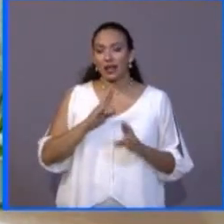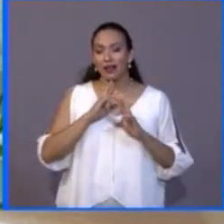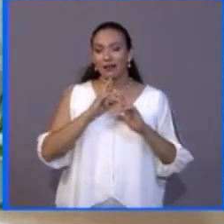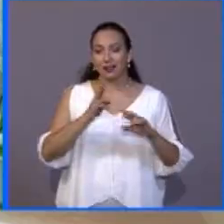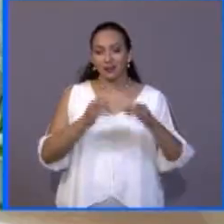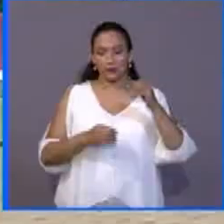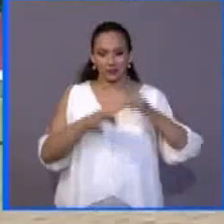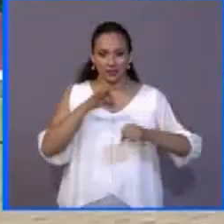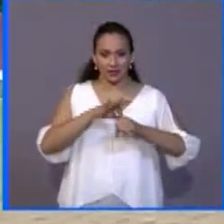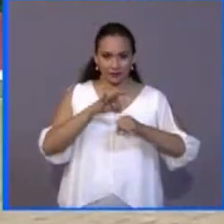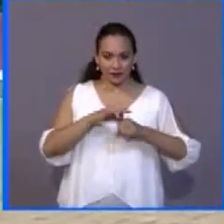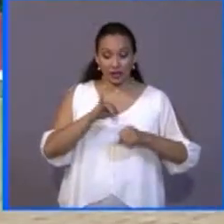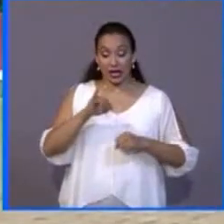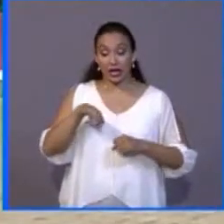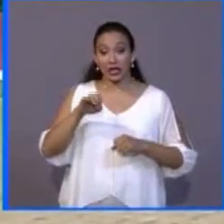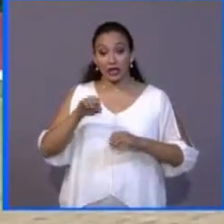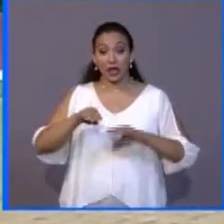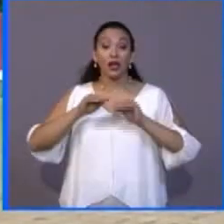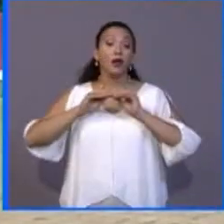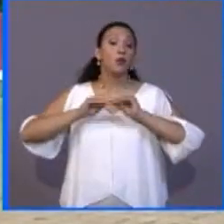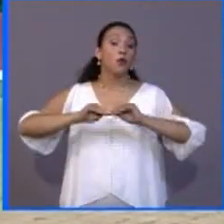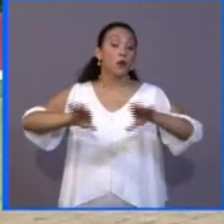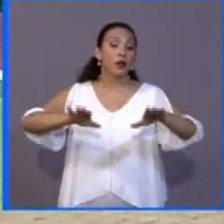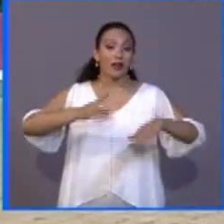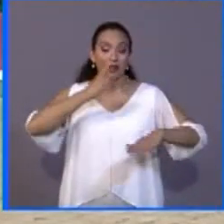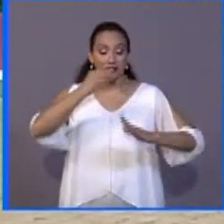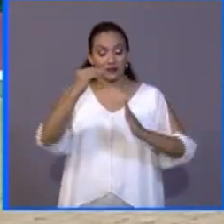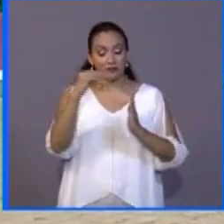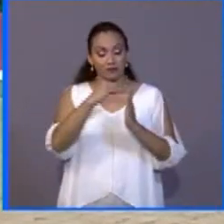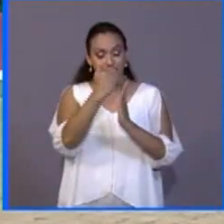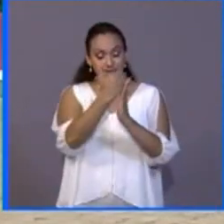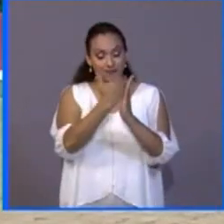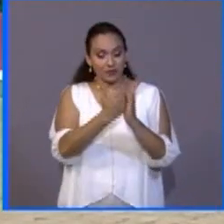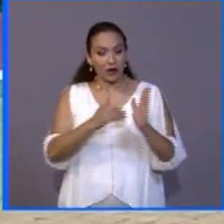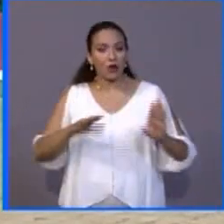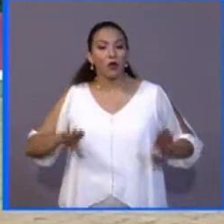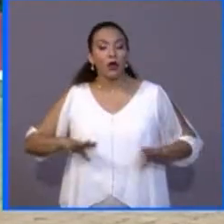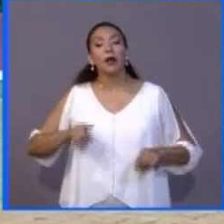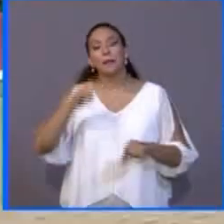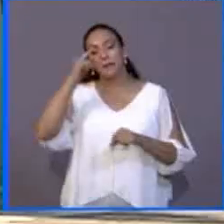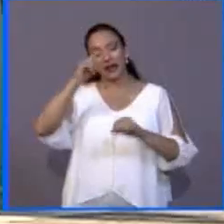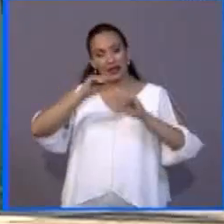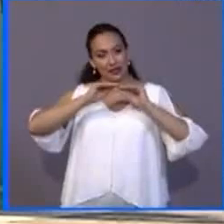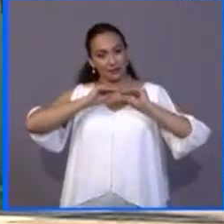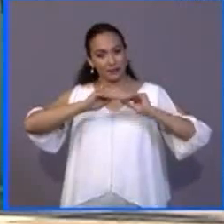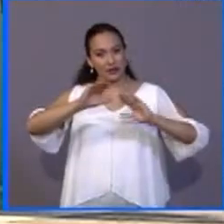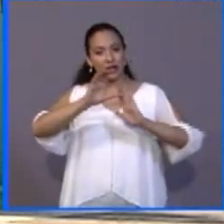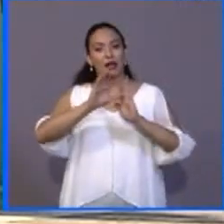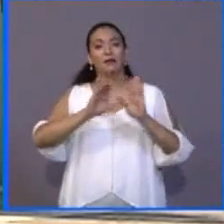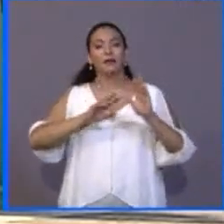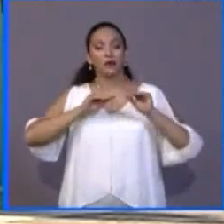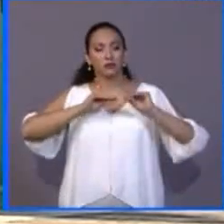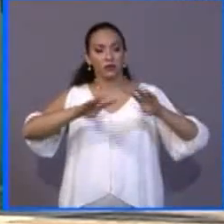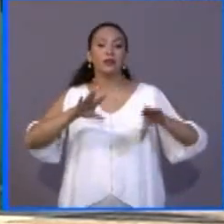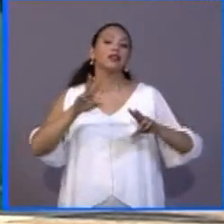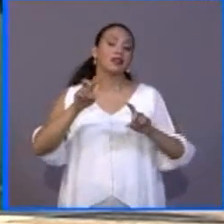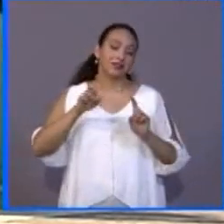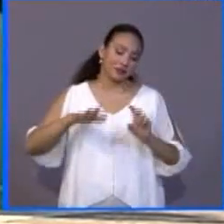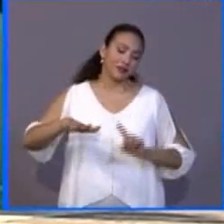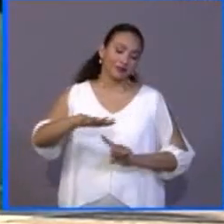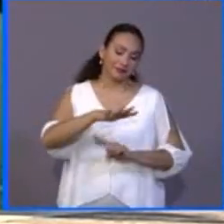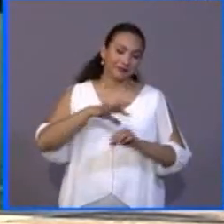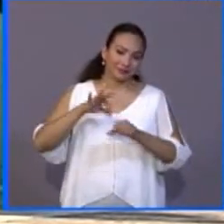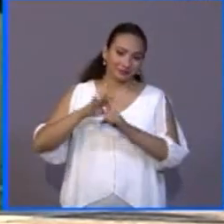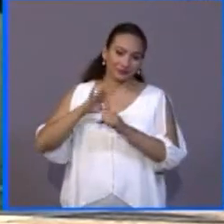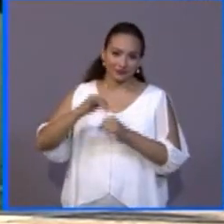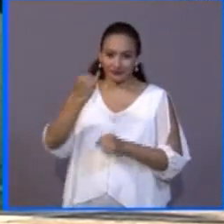Tribunal Electoral, el INE publicó el acuerdo que establece las características de la campaña de difusión relacionada con la elección judicial